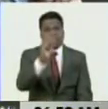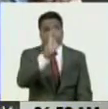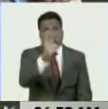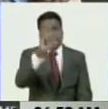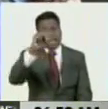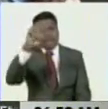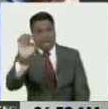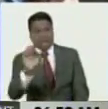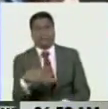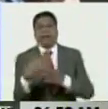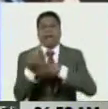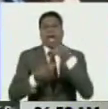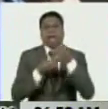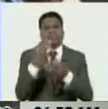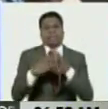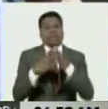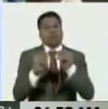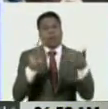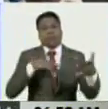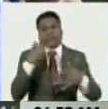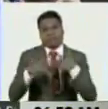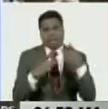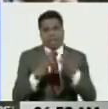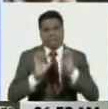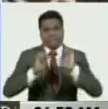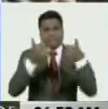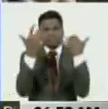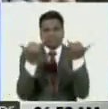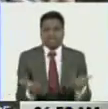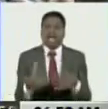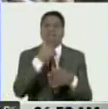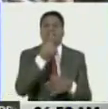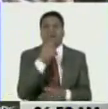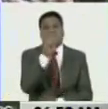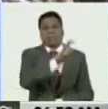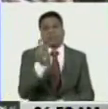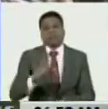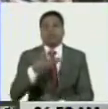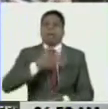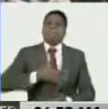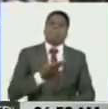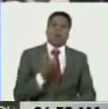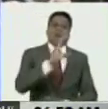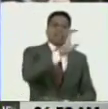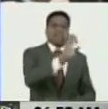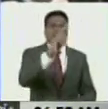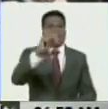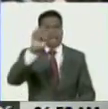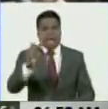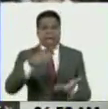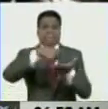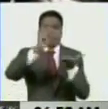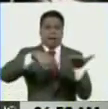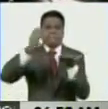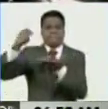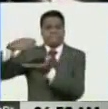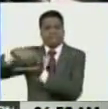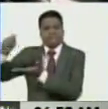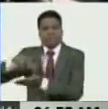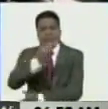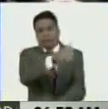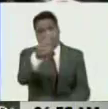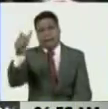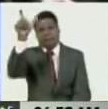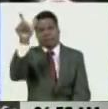Electoral para poder ser habilitadas y facilitarle al elector poder ejercer su derecho de validar ante el Consejo Nacional Electoral. Tuvo el CNE